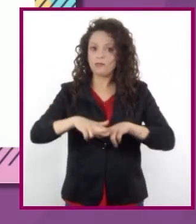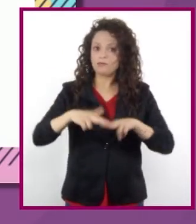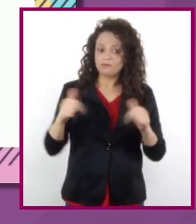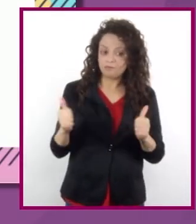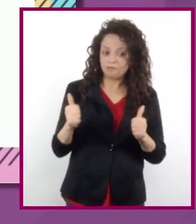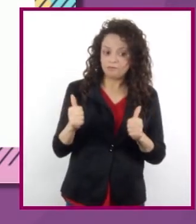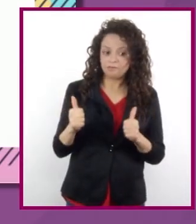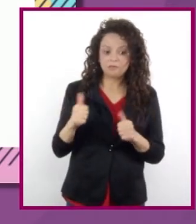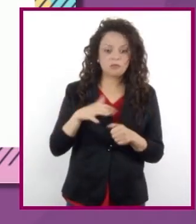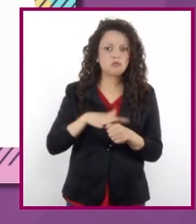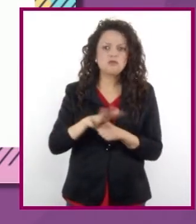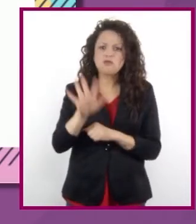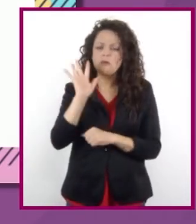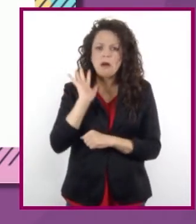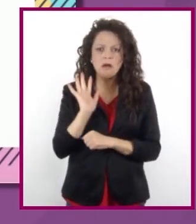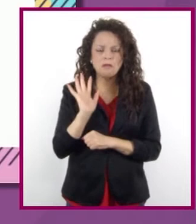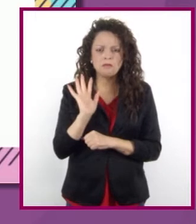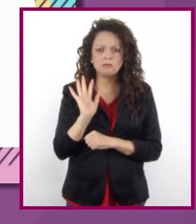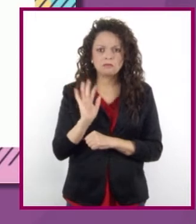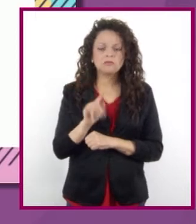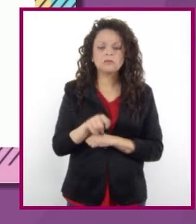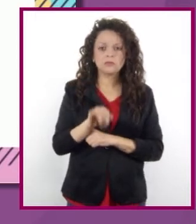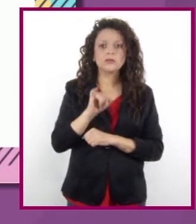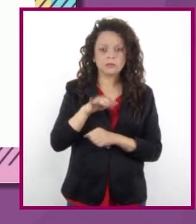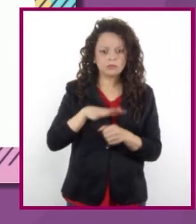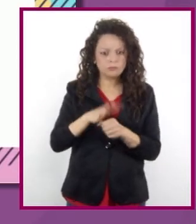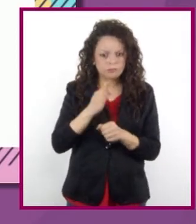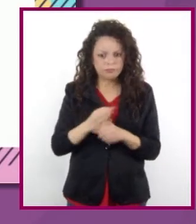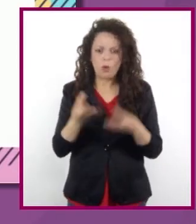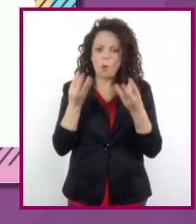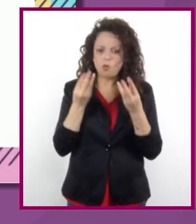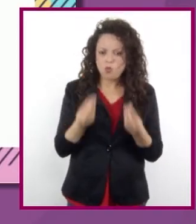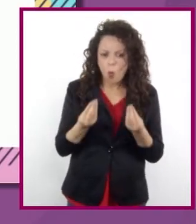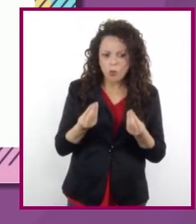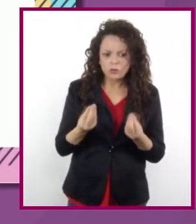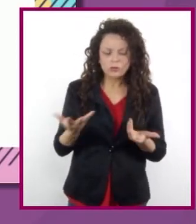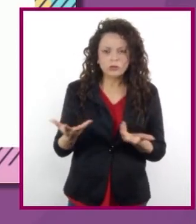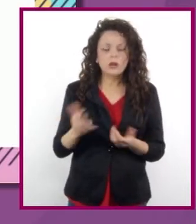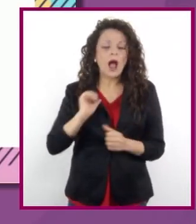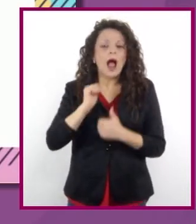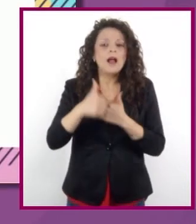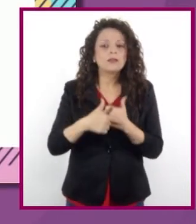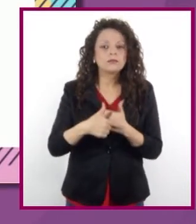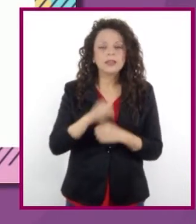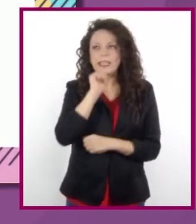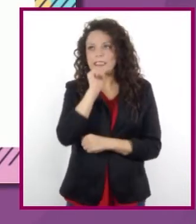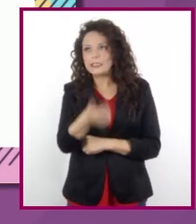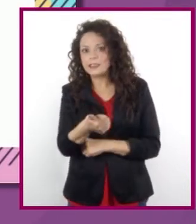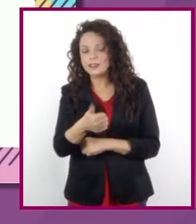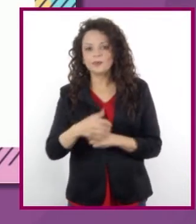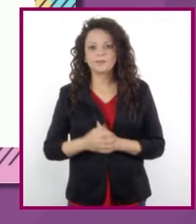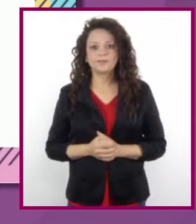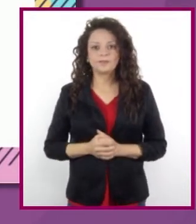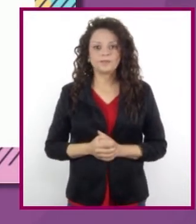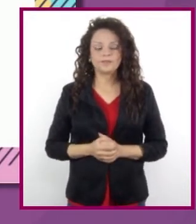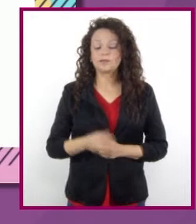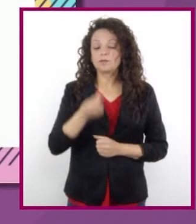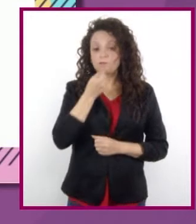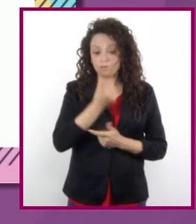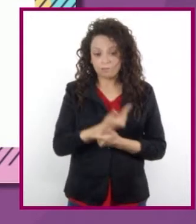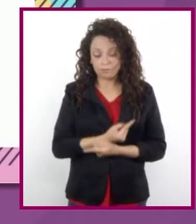ningún, cualquiera, bastante, demasiado, algo, nada. Los adolescentes